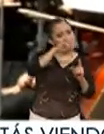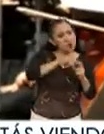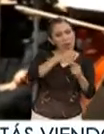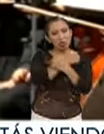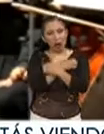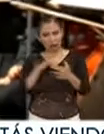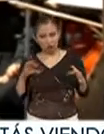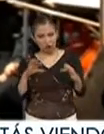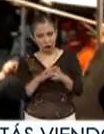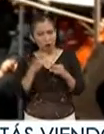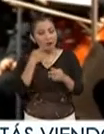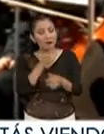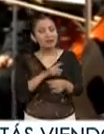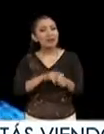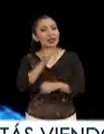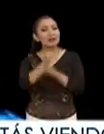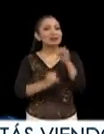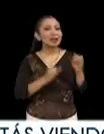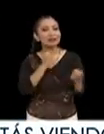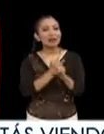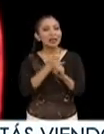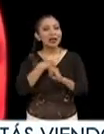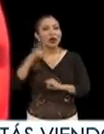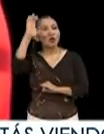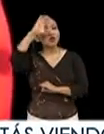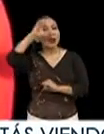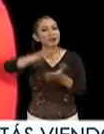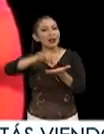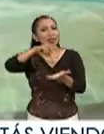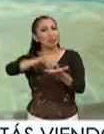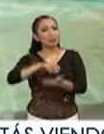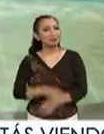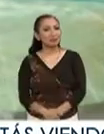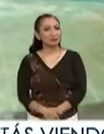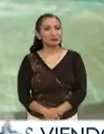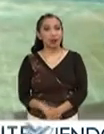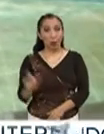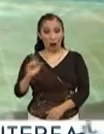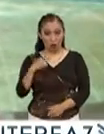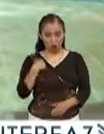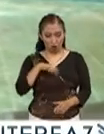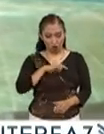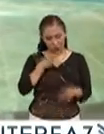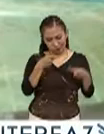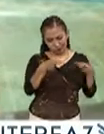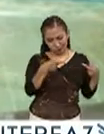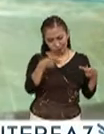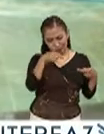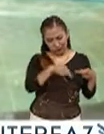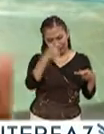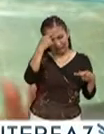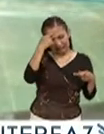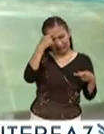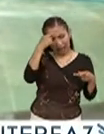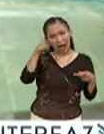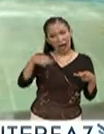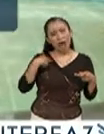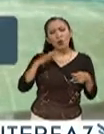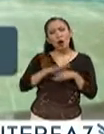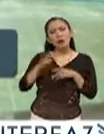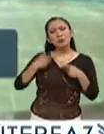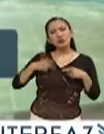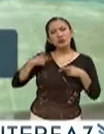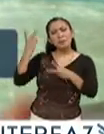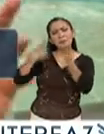y la educación con el Festival Internacional de Cultura de Saltillo. Desde el momento que lo hicimos, se pensó qué públicos iban